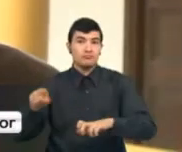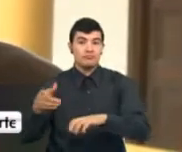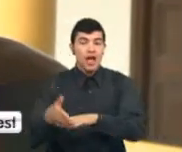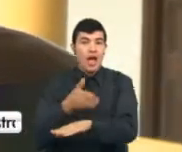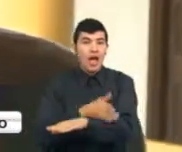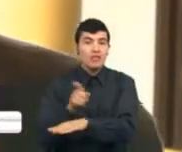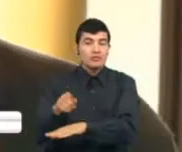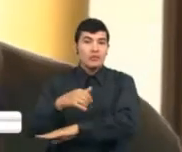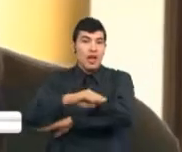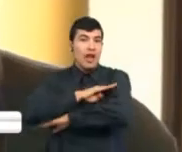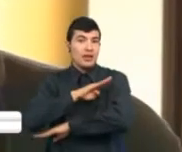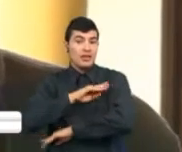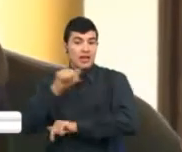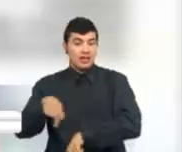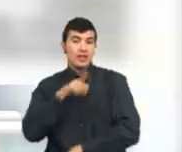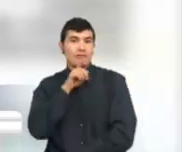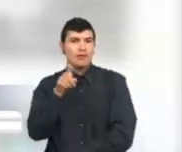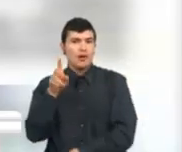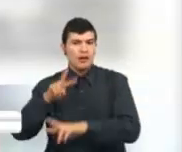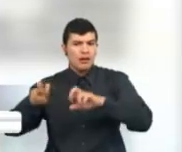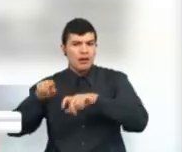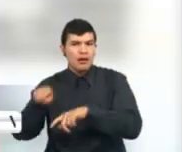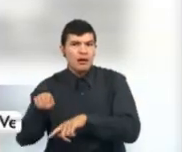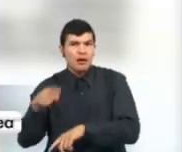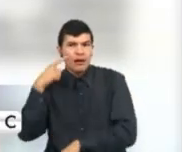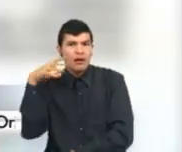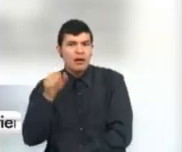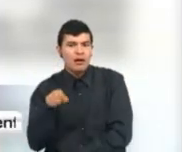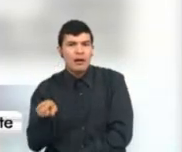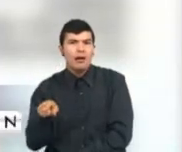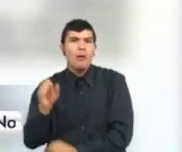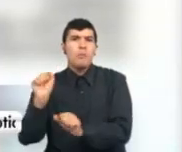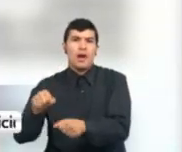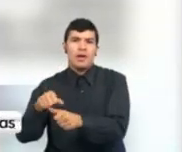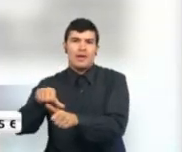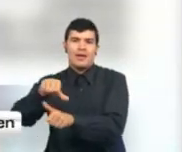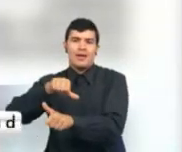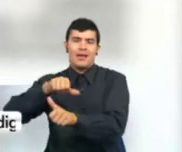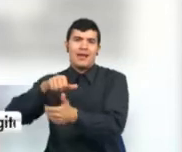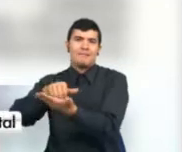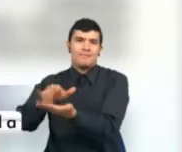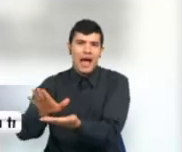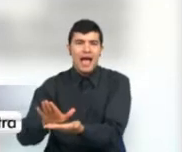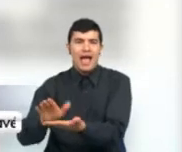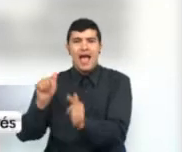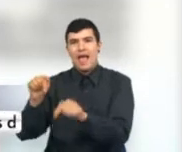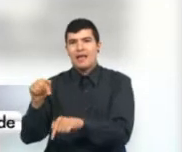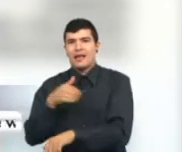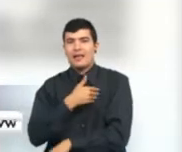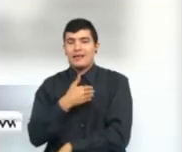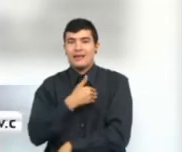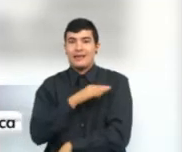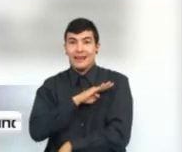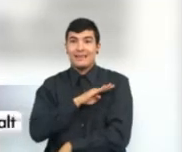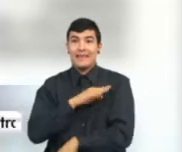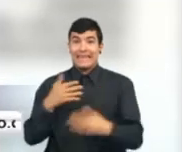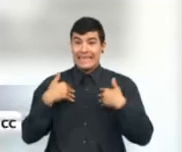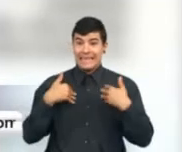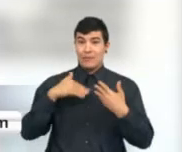preliminar al mandatario local para determinar si existen méritos e imputarlo con dichos cargos. Según quejas de la comunidad, el